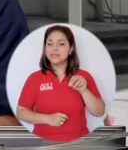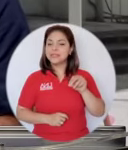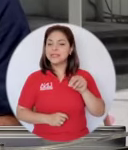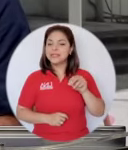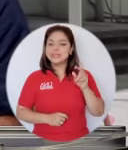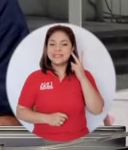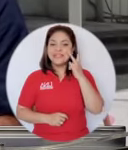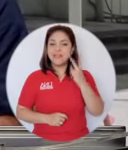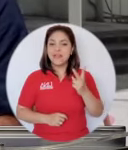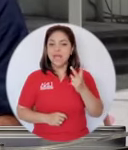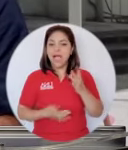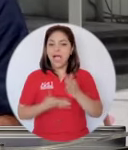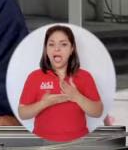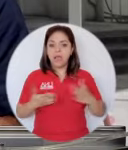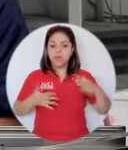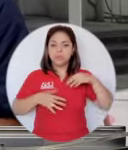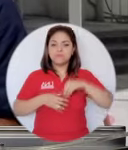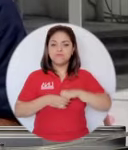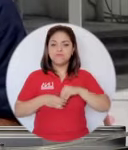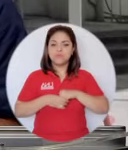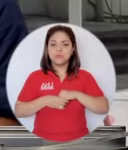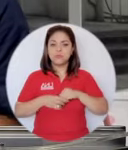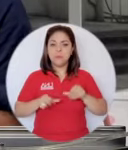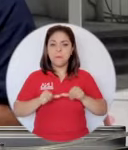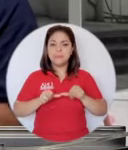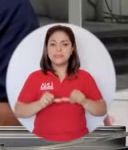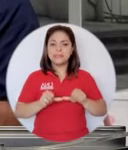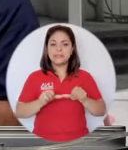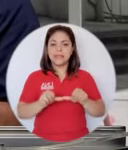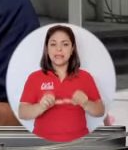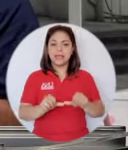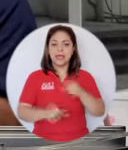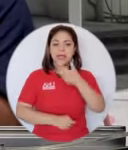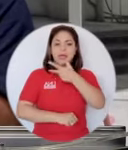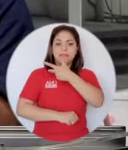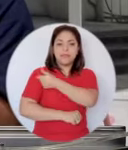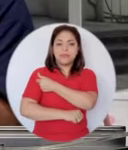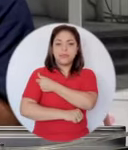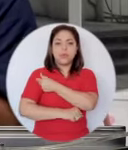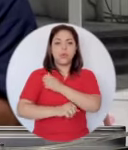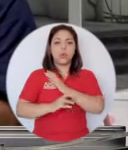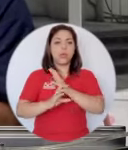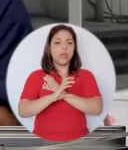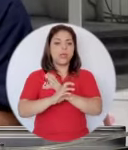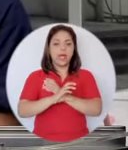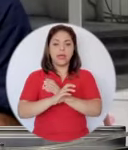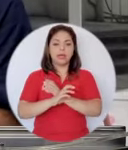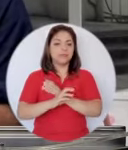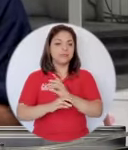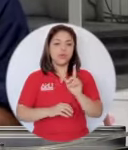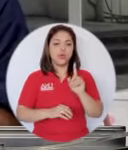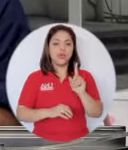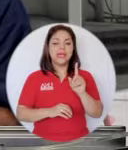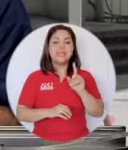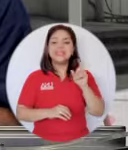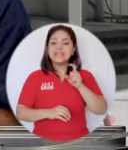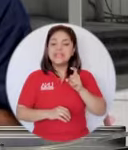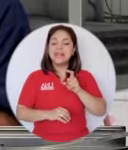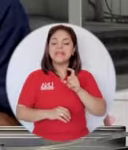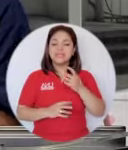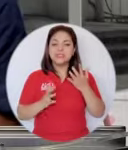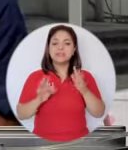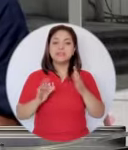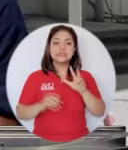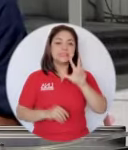respuesta inmunológica persistente. Por eso es que requieren en este caso, requieren de al